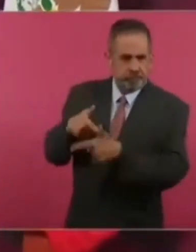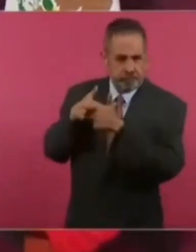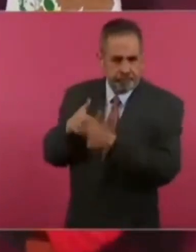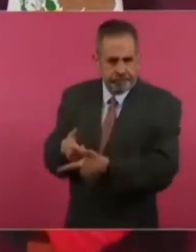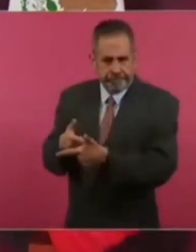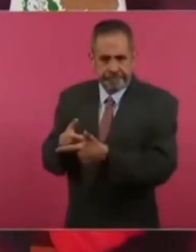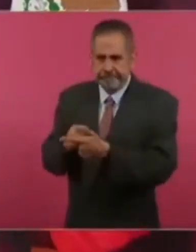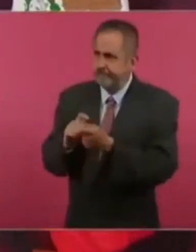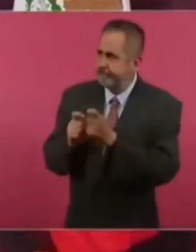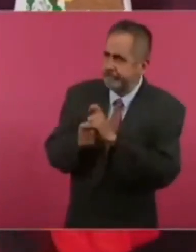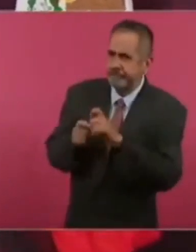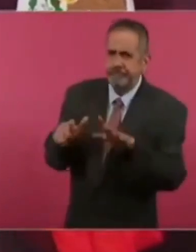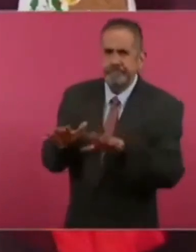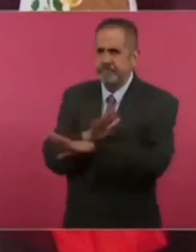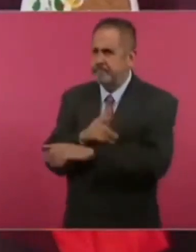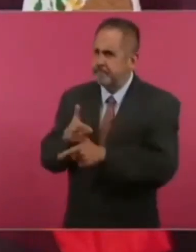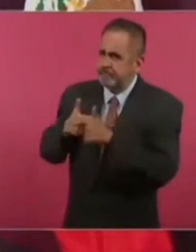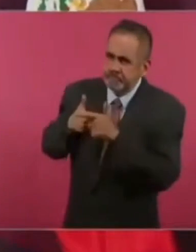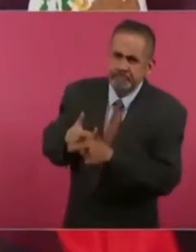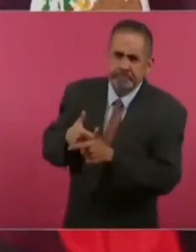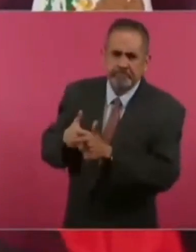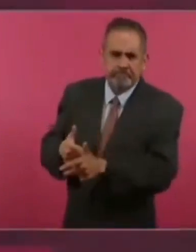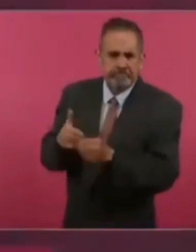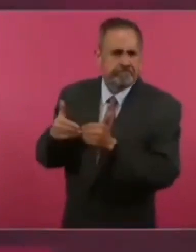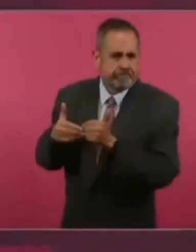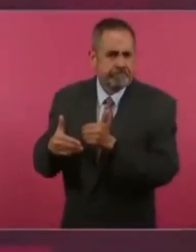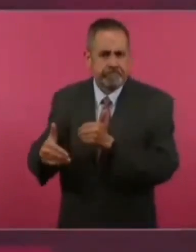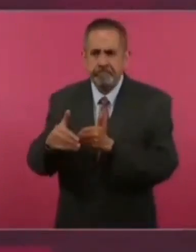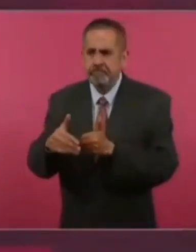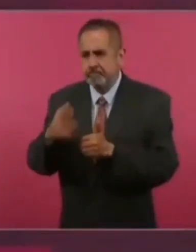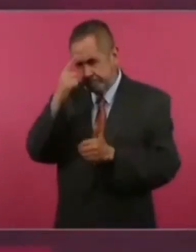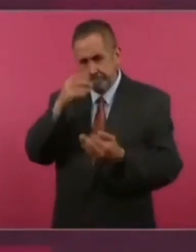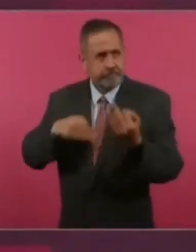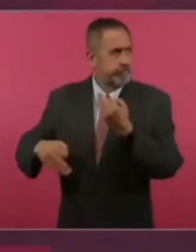el cambio, la transformación en beneficio de todos?